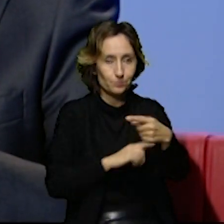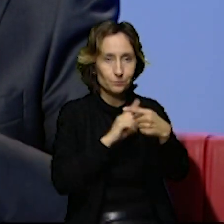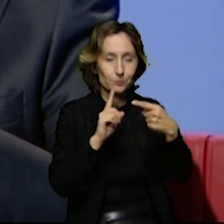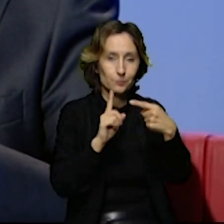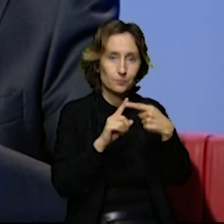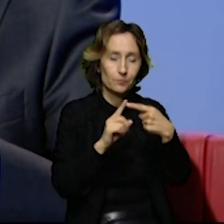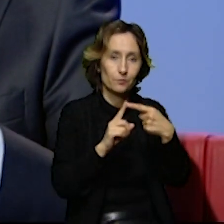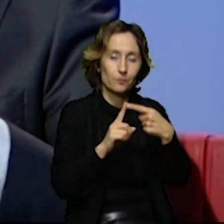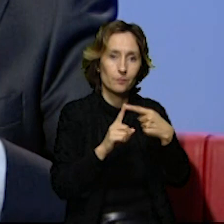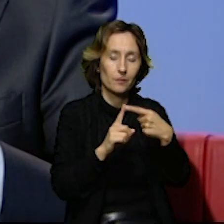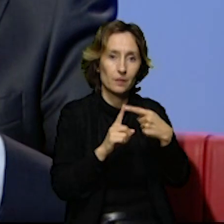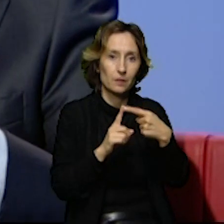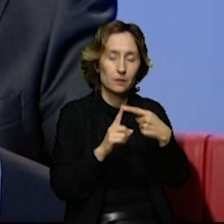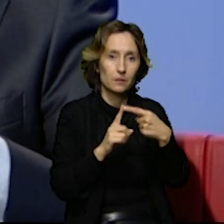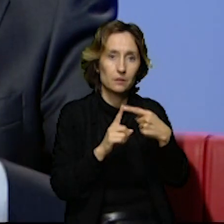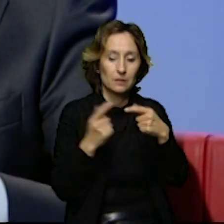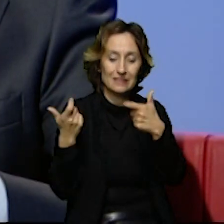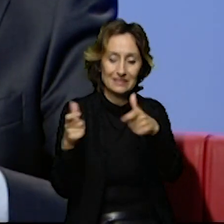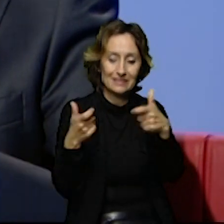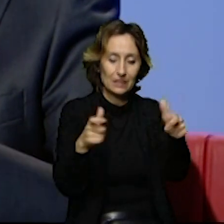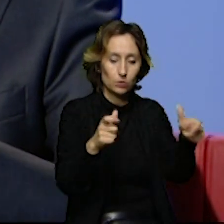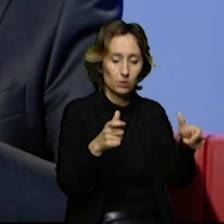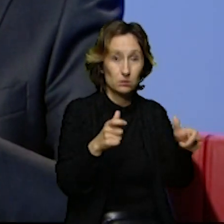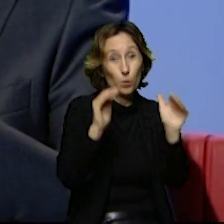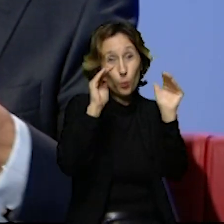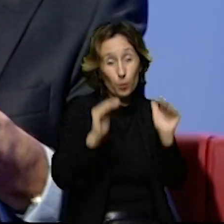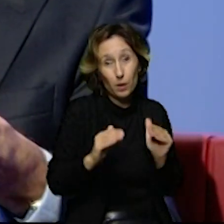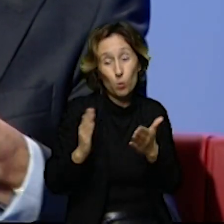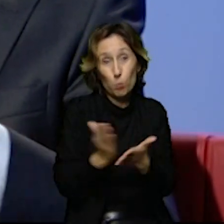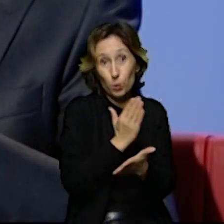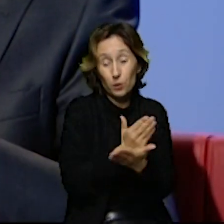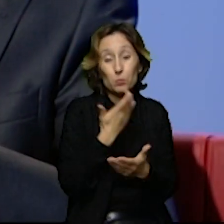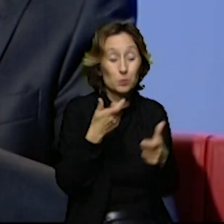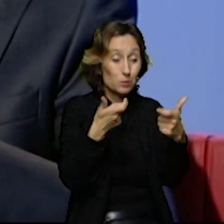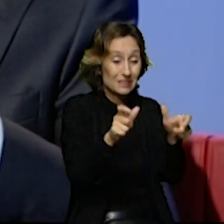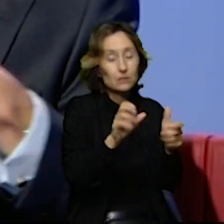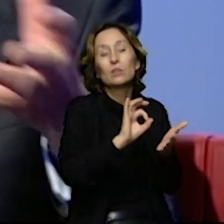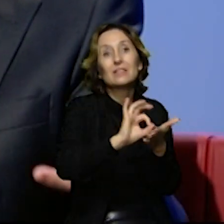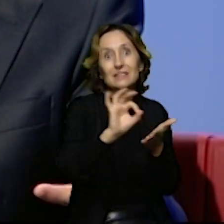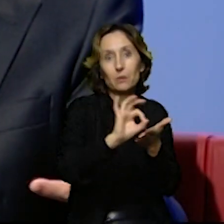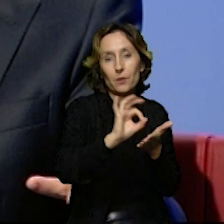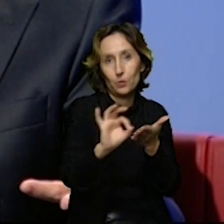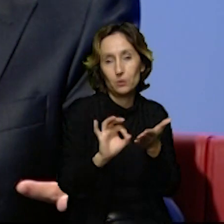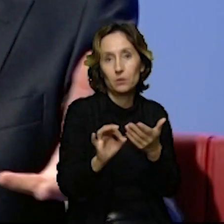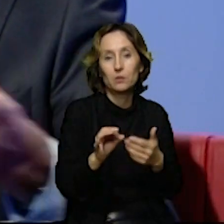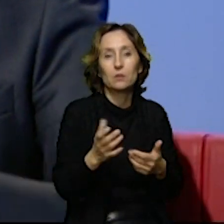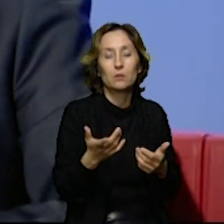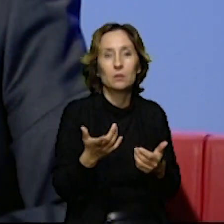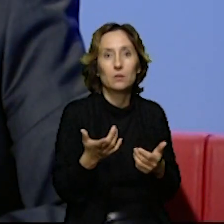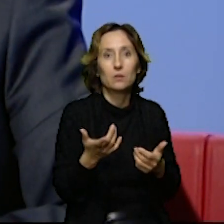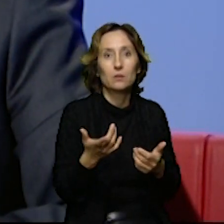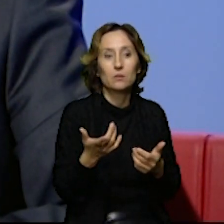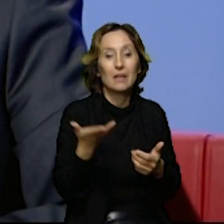tiene muchos sectores de baja productividad. Por ejemplo, el sector servicios, no es lo mismo tener consultores